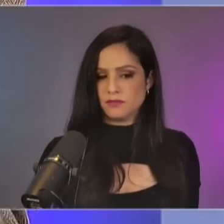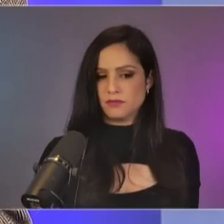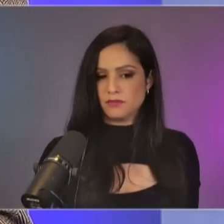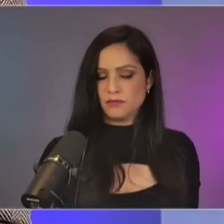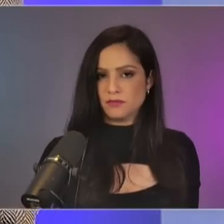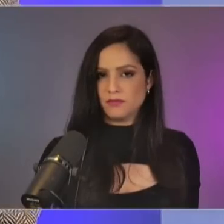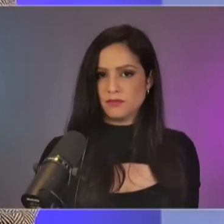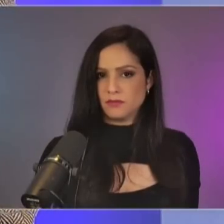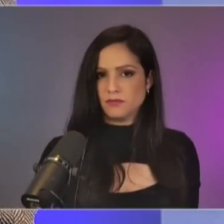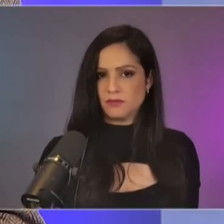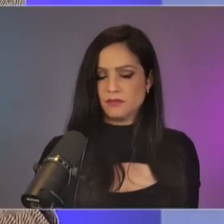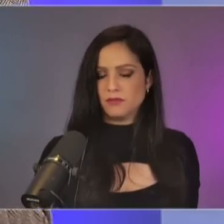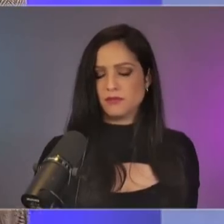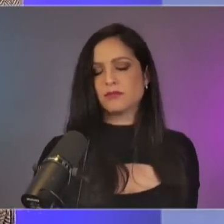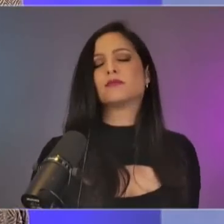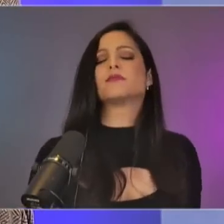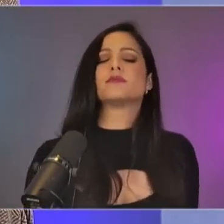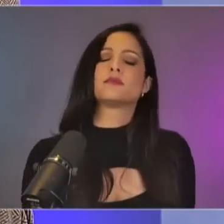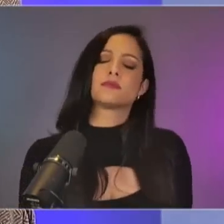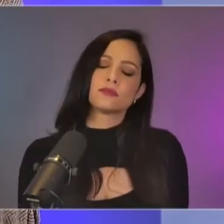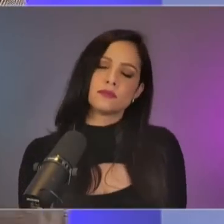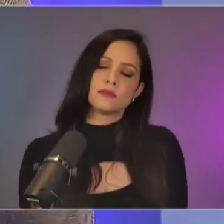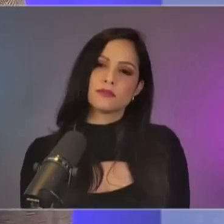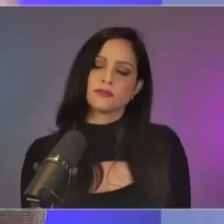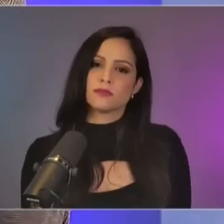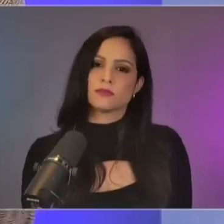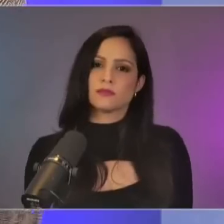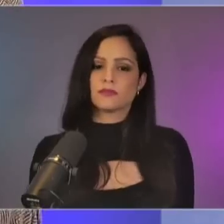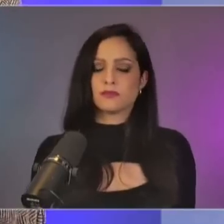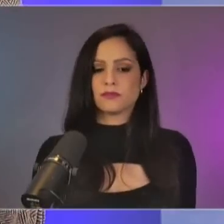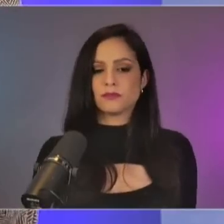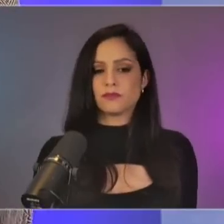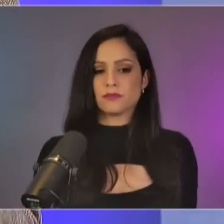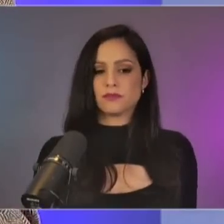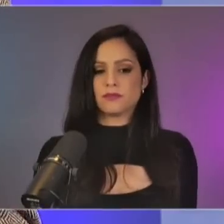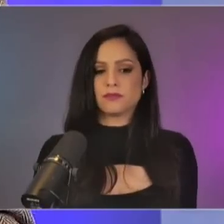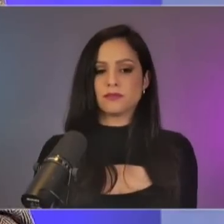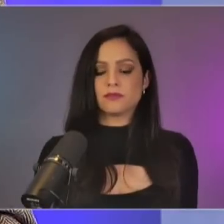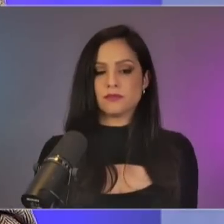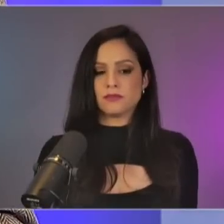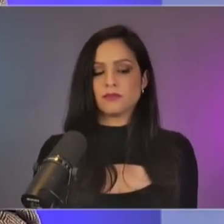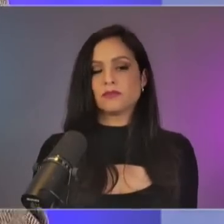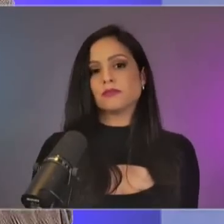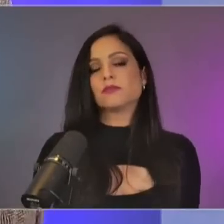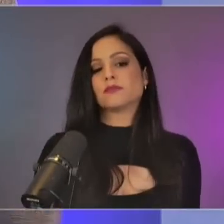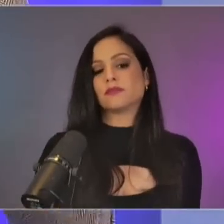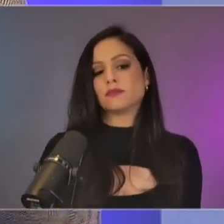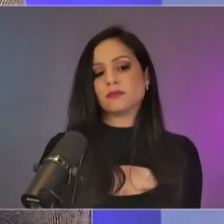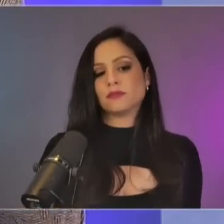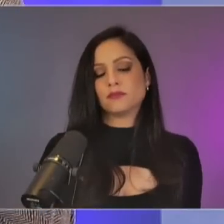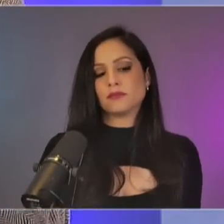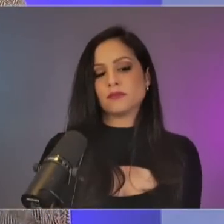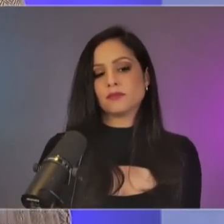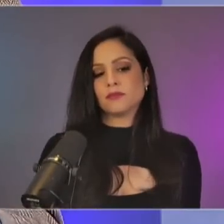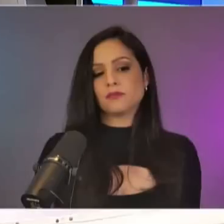especialidad de base y en esa especialidad de base tú haces ciertas cosas que vas aprendiendo con todas